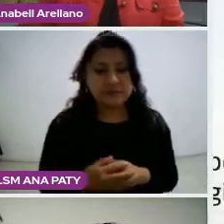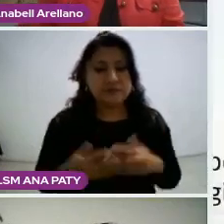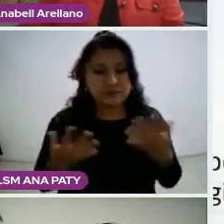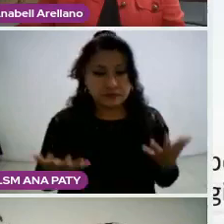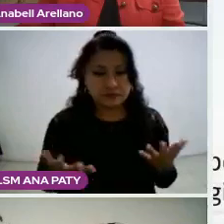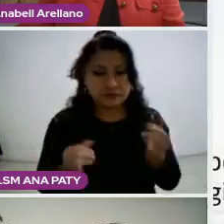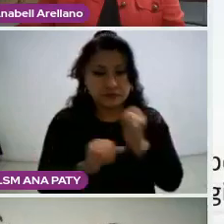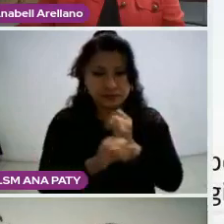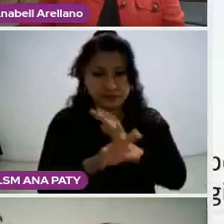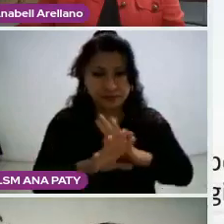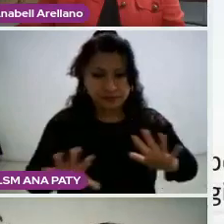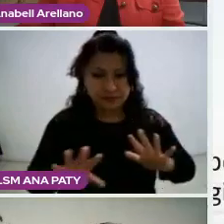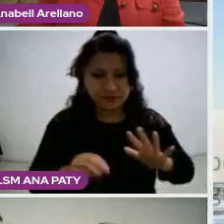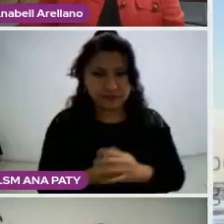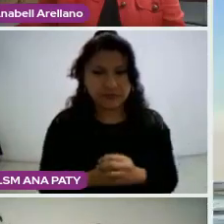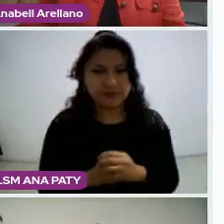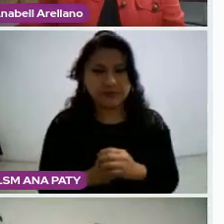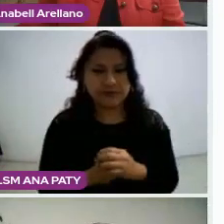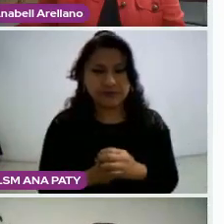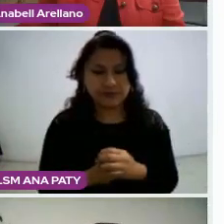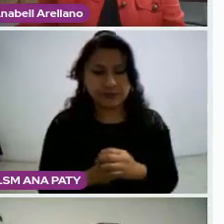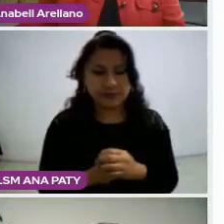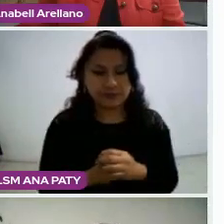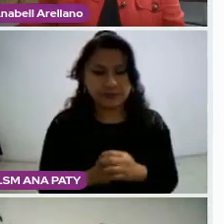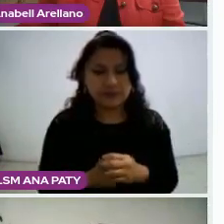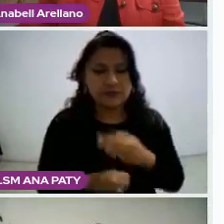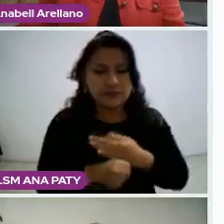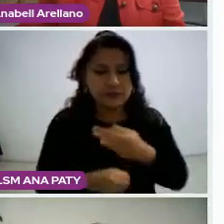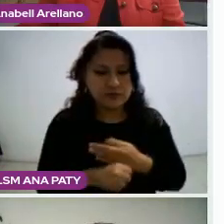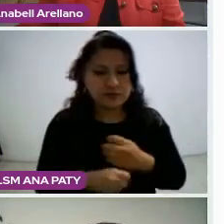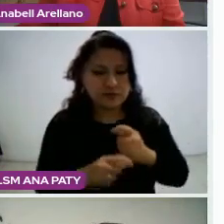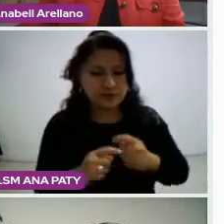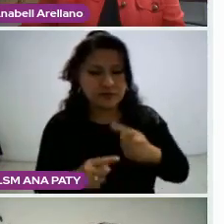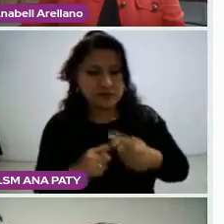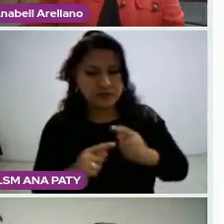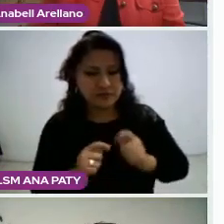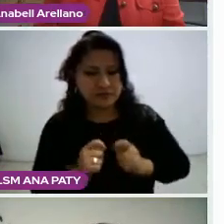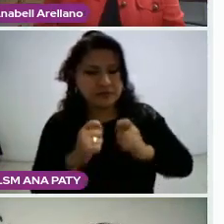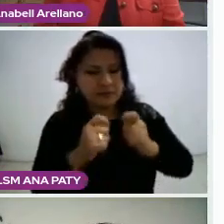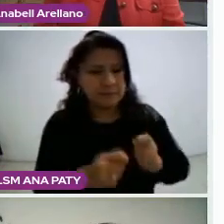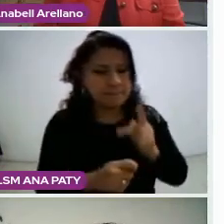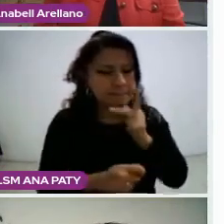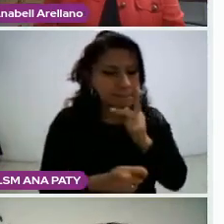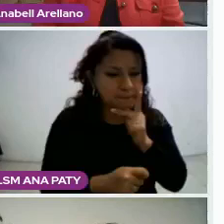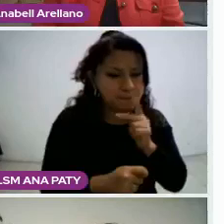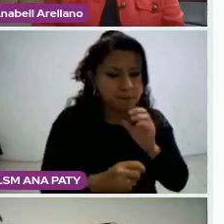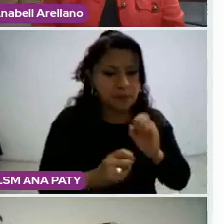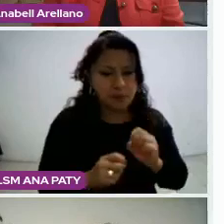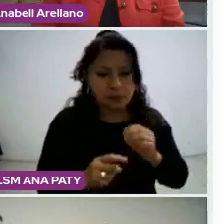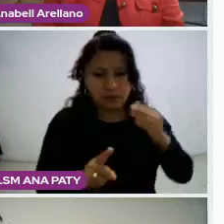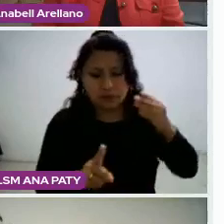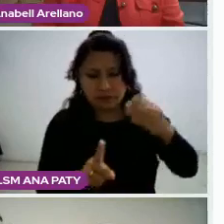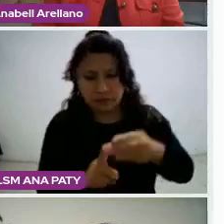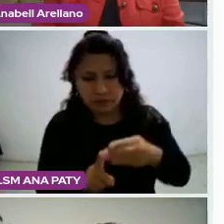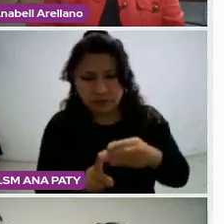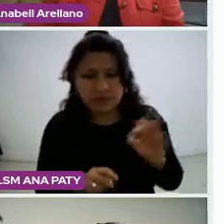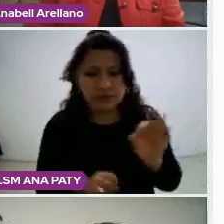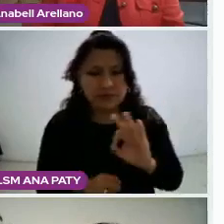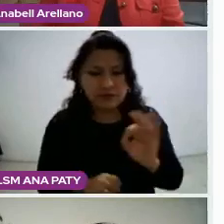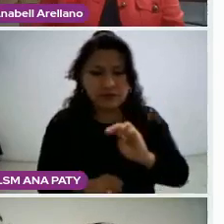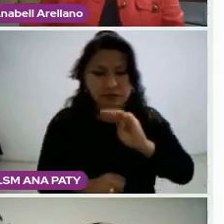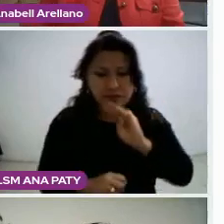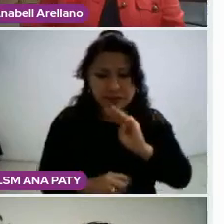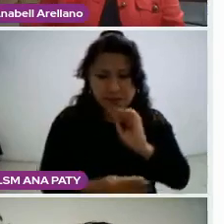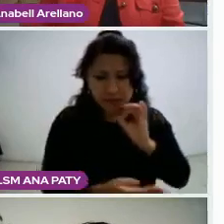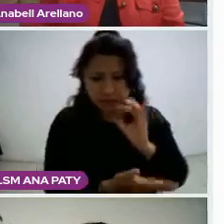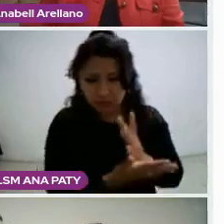el papel de la responsable a los padres, y no se trata de eso, ¿no? Digo, a la madre, y no se trata de eso, sino que las dos partes son